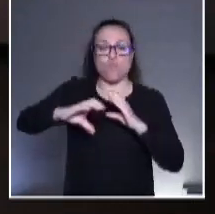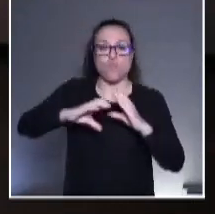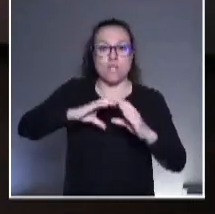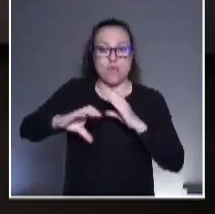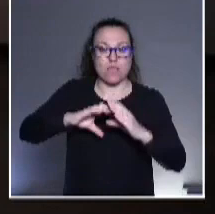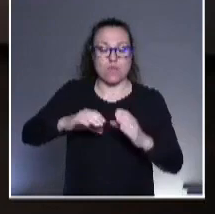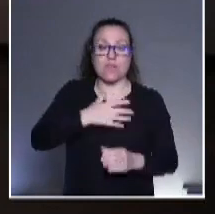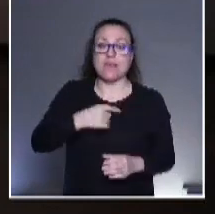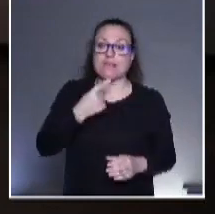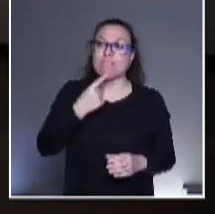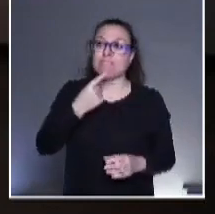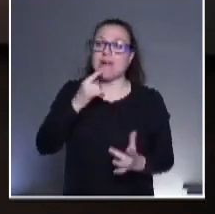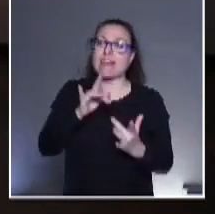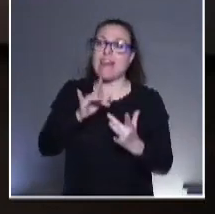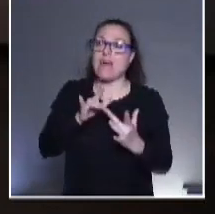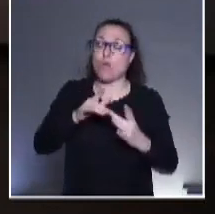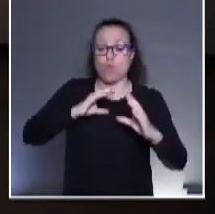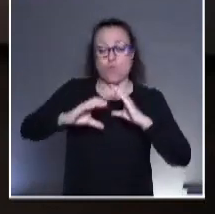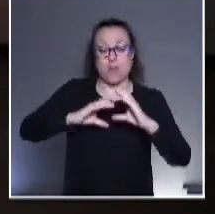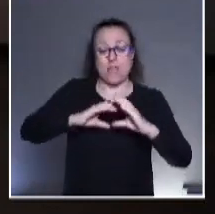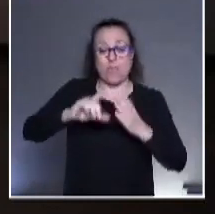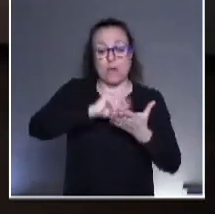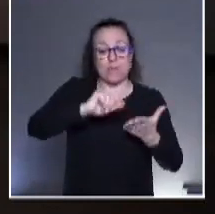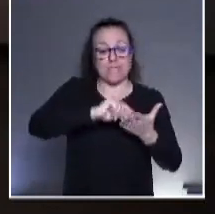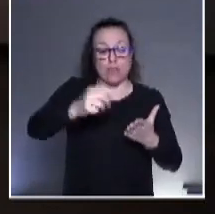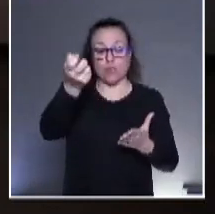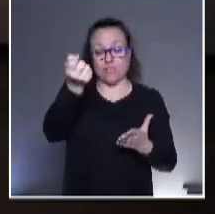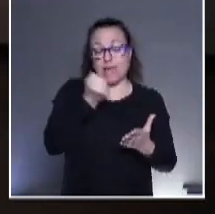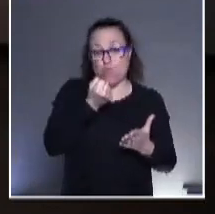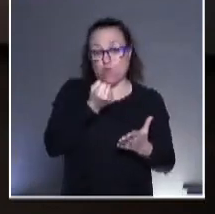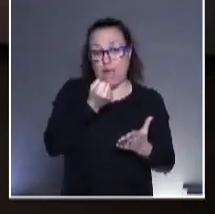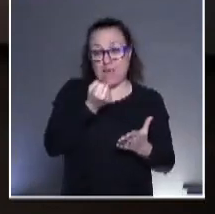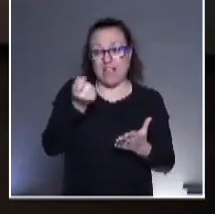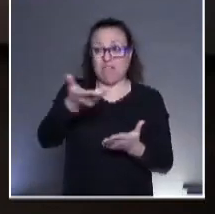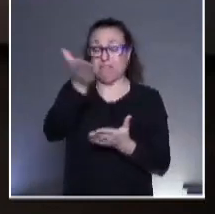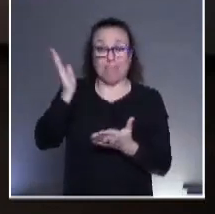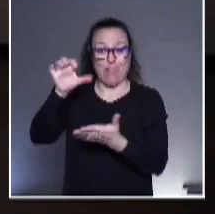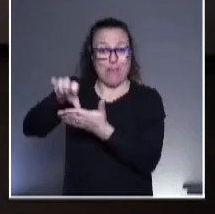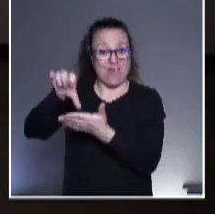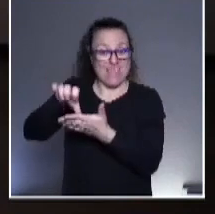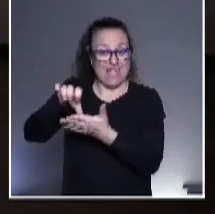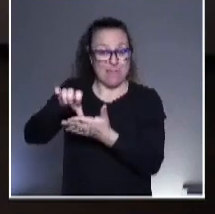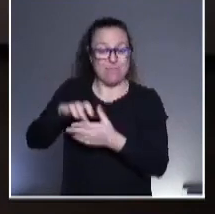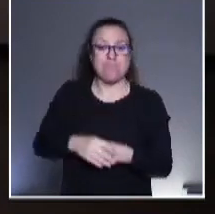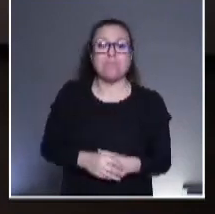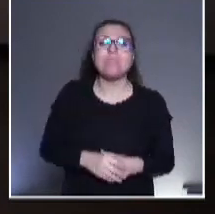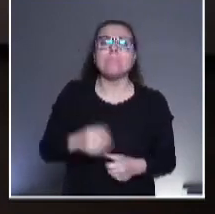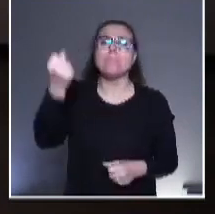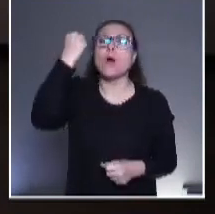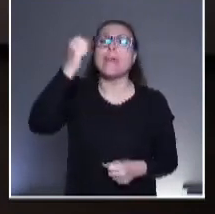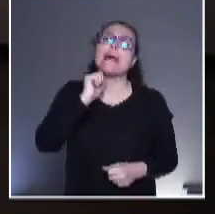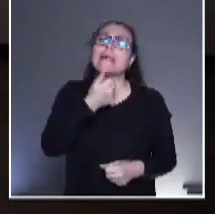es decir, en una relación comunicativa como las administraciones tributarias y la ciudadanía, ¿quién tiene el